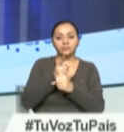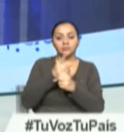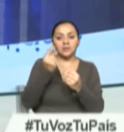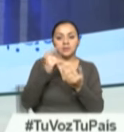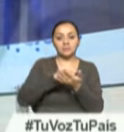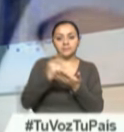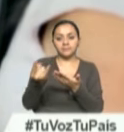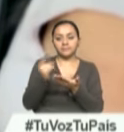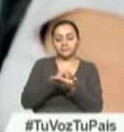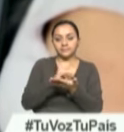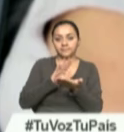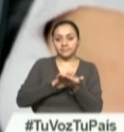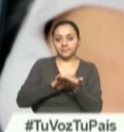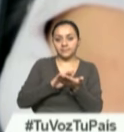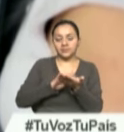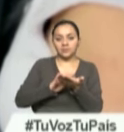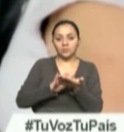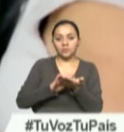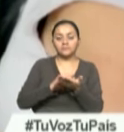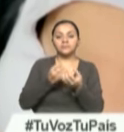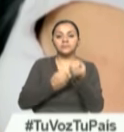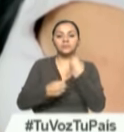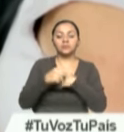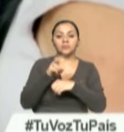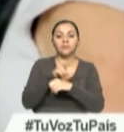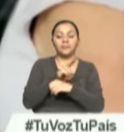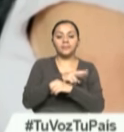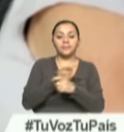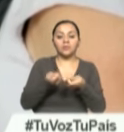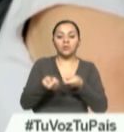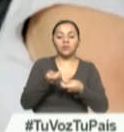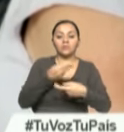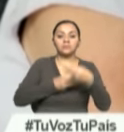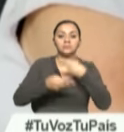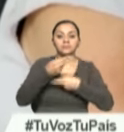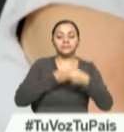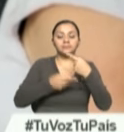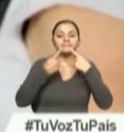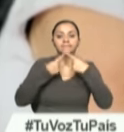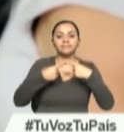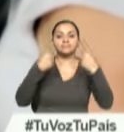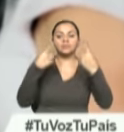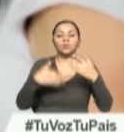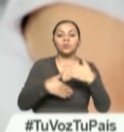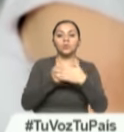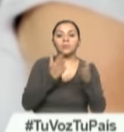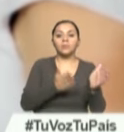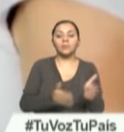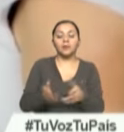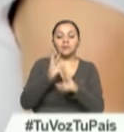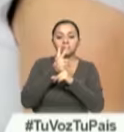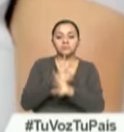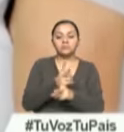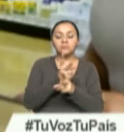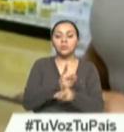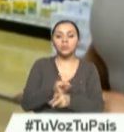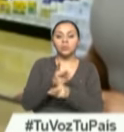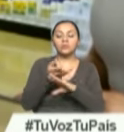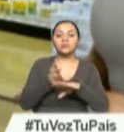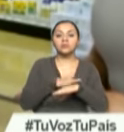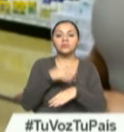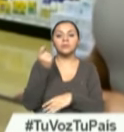electrónico. La Superintendencia de Control del Poder del Mercado anunció nuevas medidas preventivas sobre el